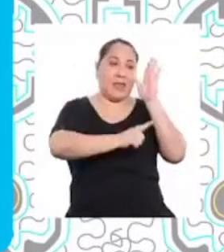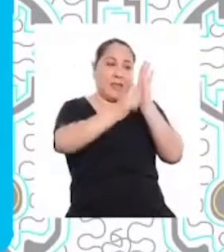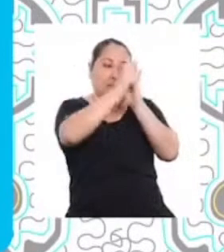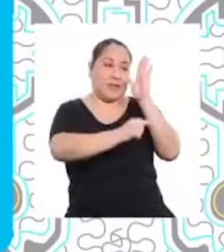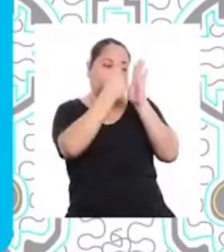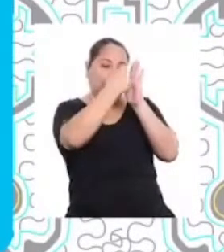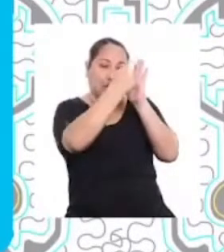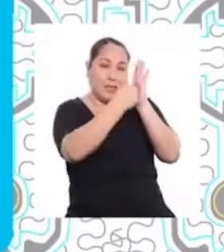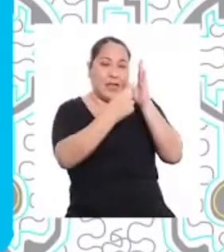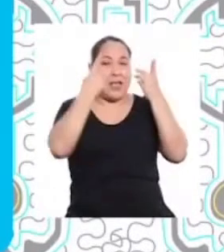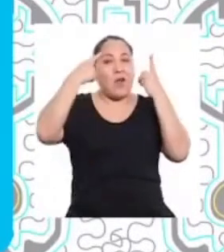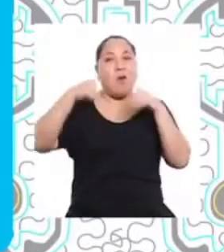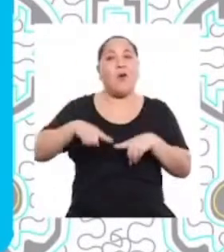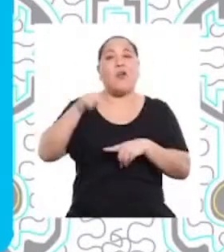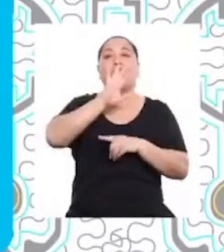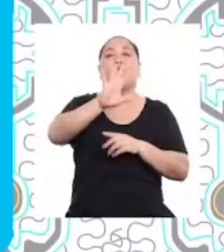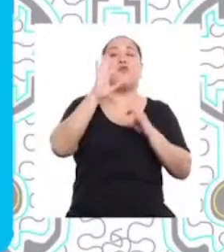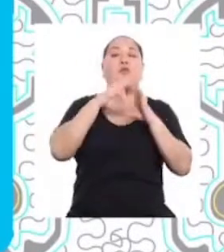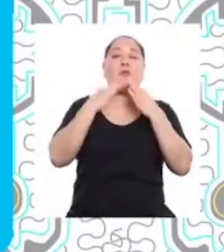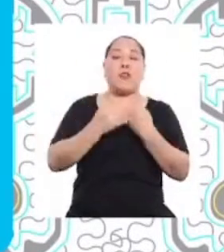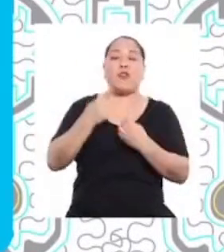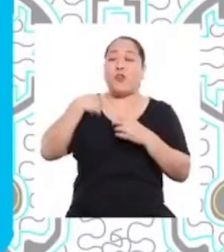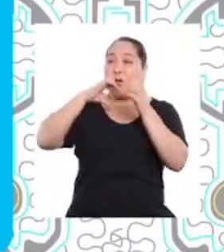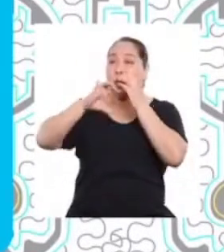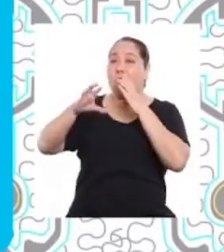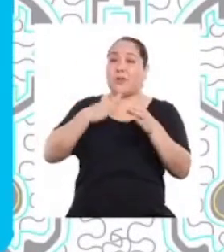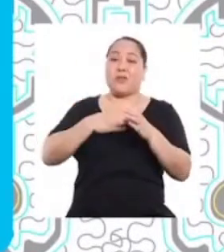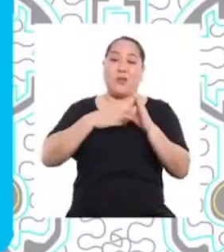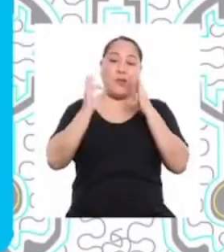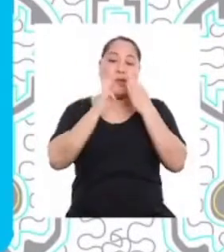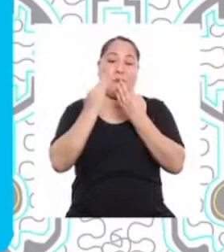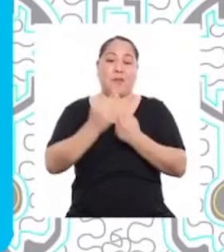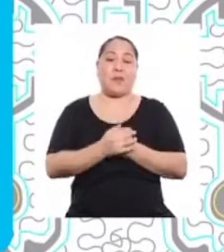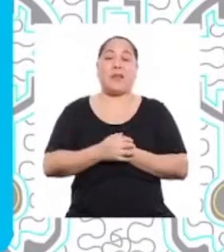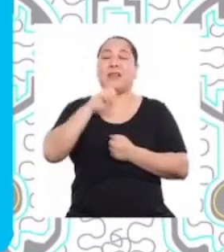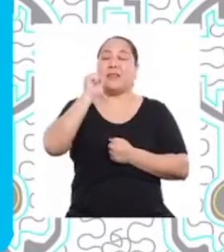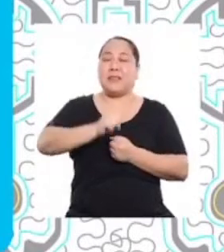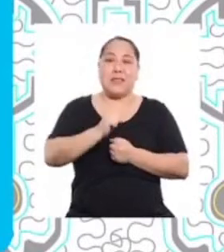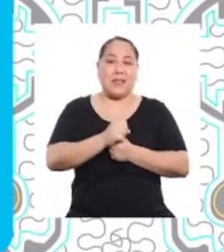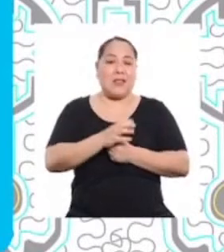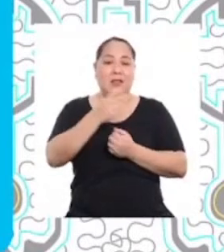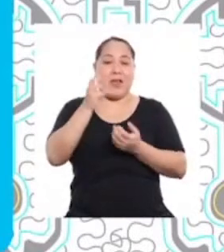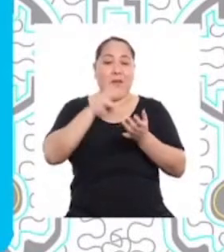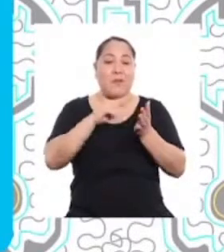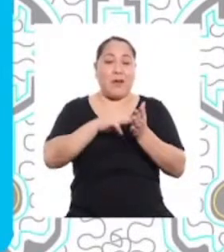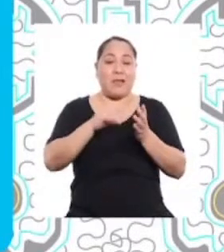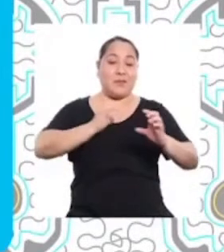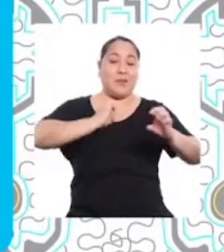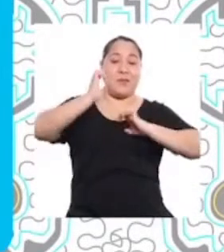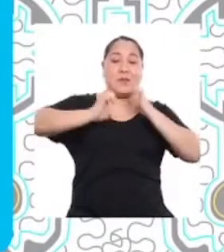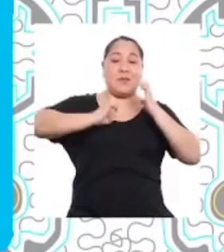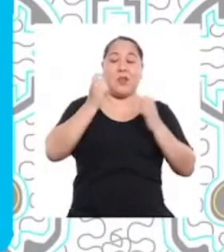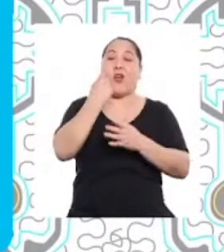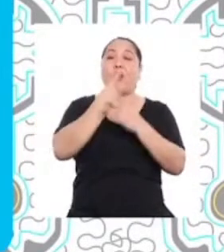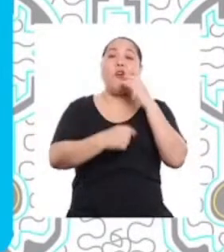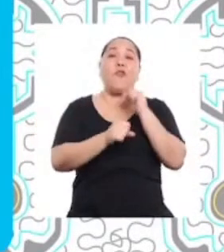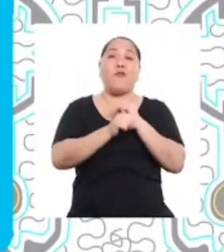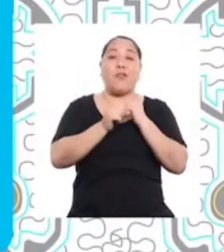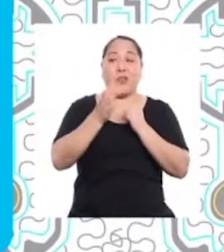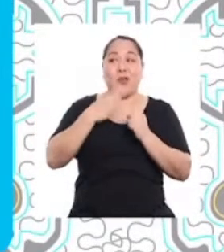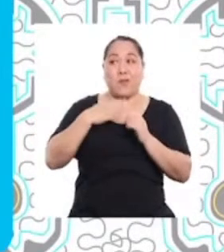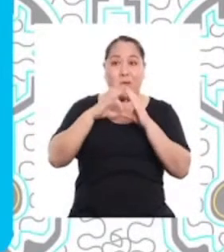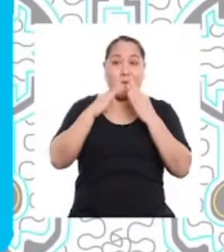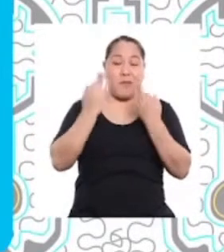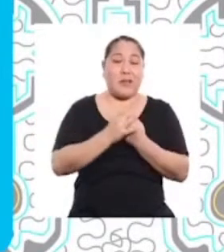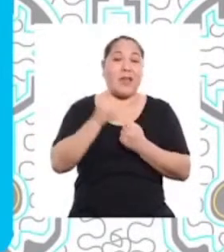el listado de acuerdos con sus familias. Voy a conversarlo con mi familia. Lo que más me emociona es tener confianza con